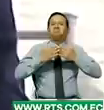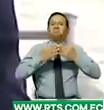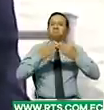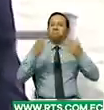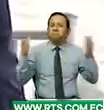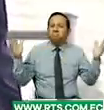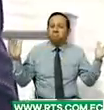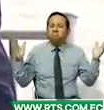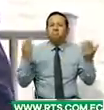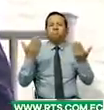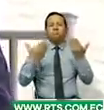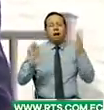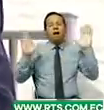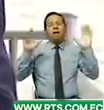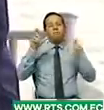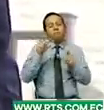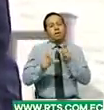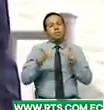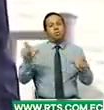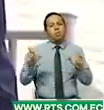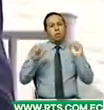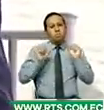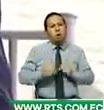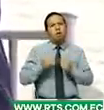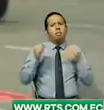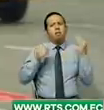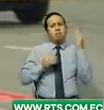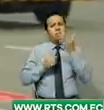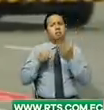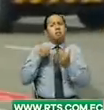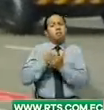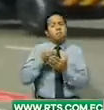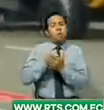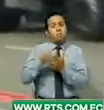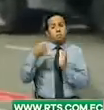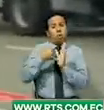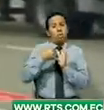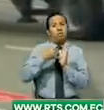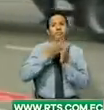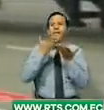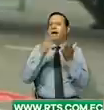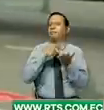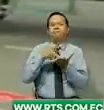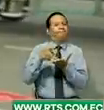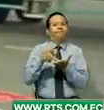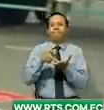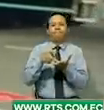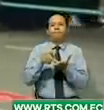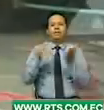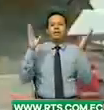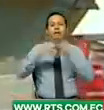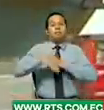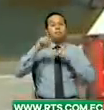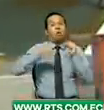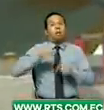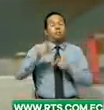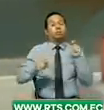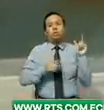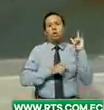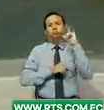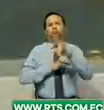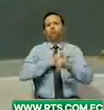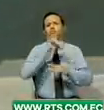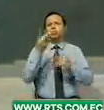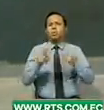abiertos, para promover el turismo en el Ecuador. Aquí llegan buques de hasta 15.000 TEUs, con una